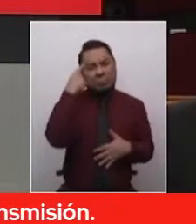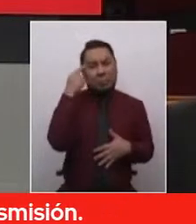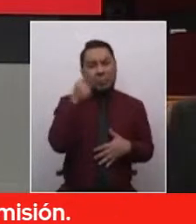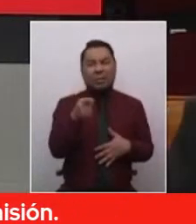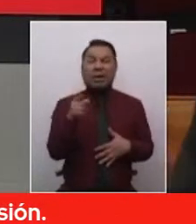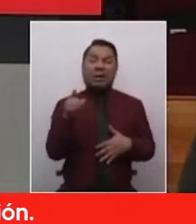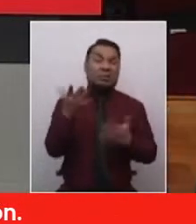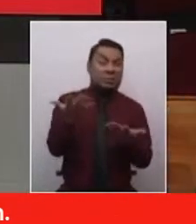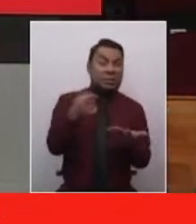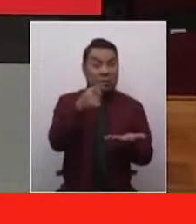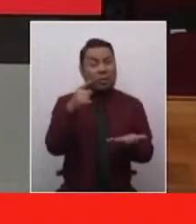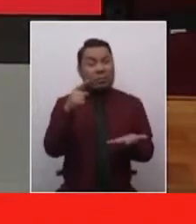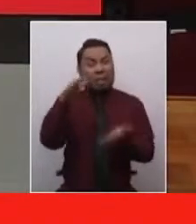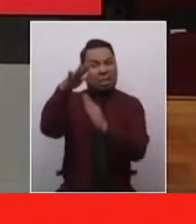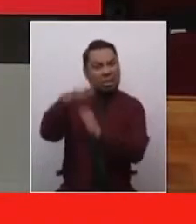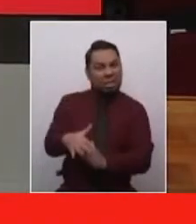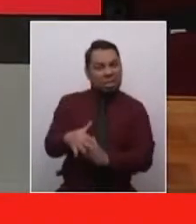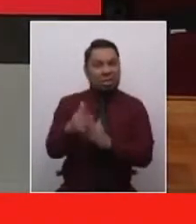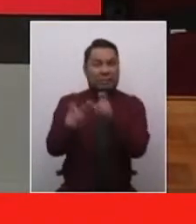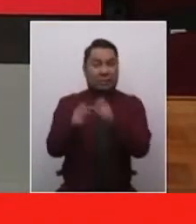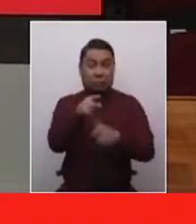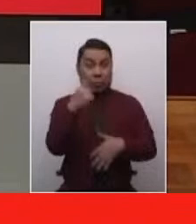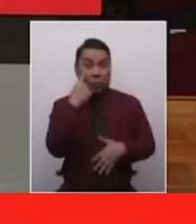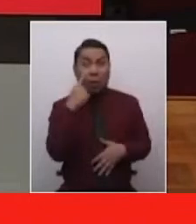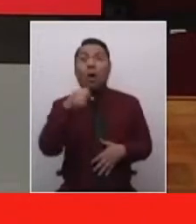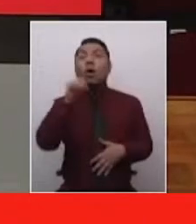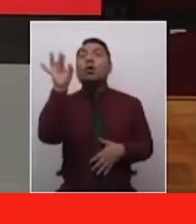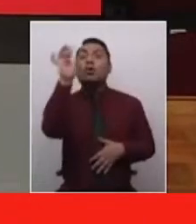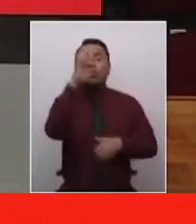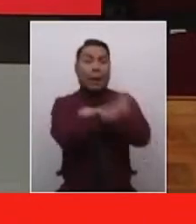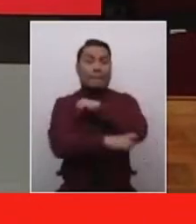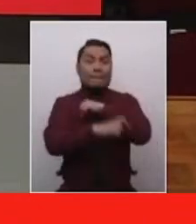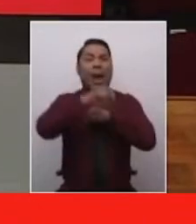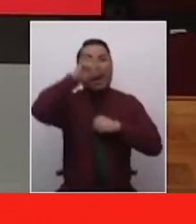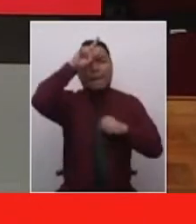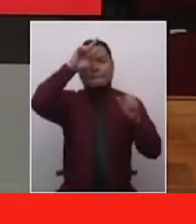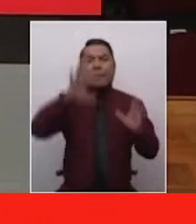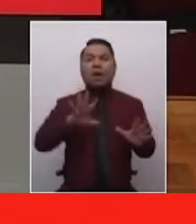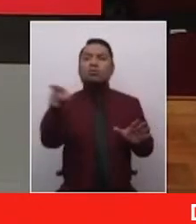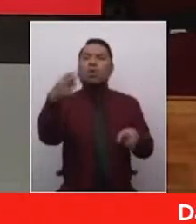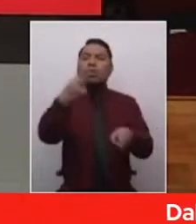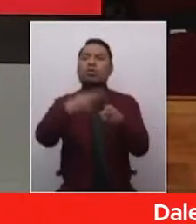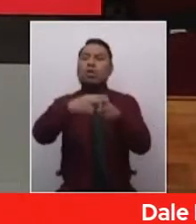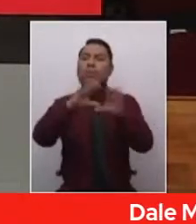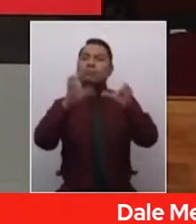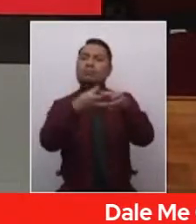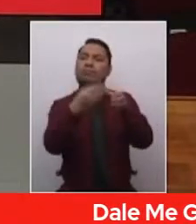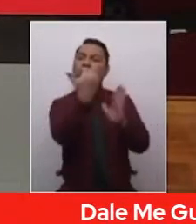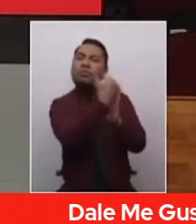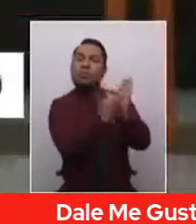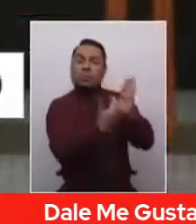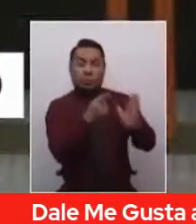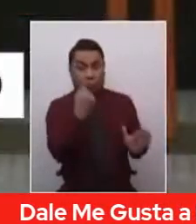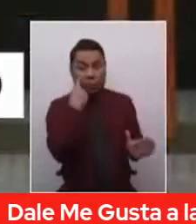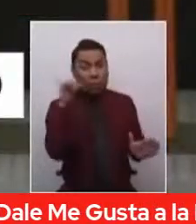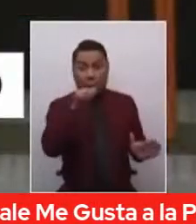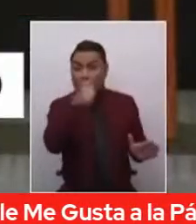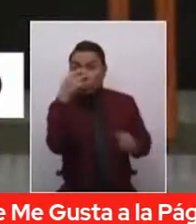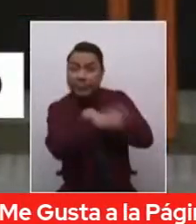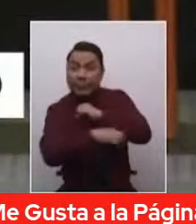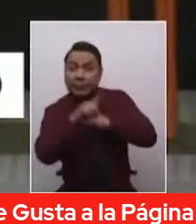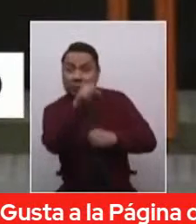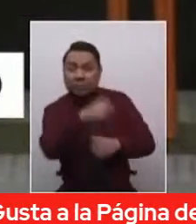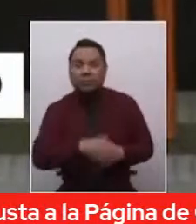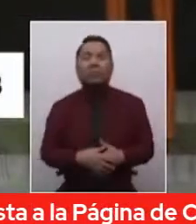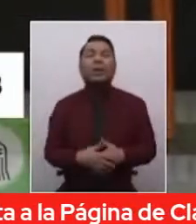discriminatoria? ¿Existe? ¿Conoce usted algún lugar del mundo donde hayamos sido empadronados los peruanos que hemos emigrado? Bueno, tú sabes